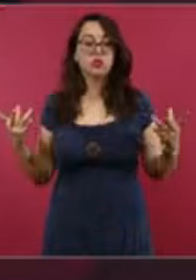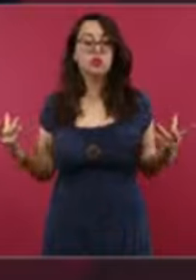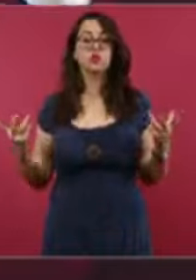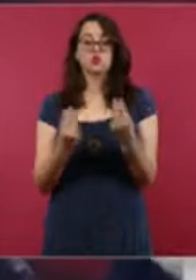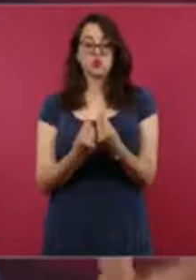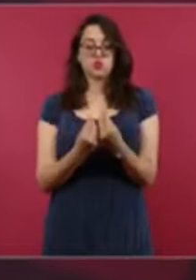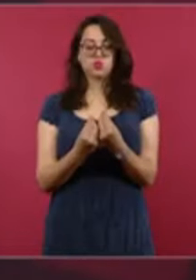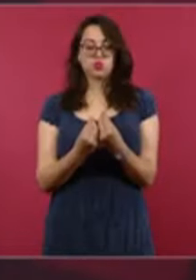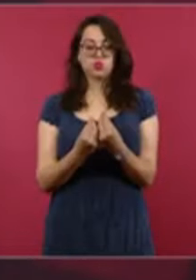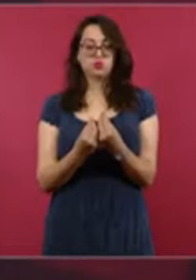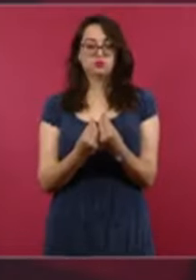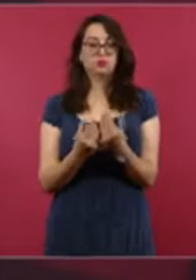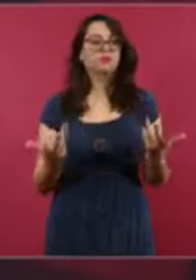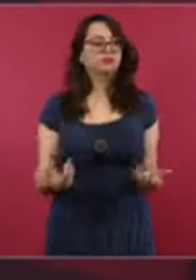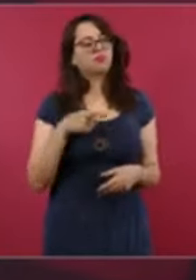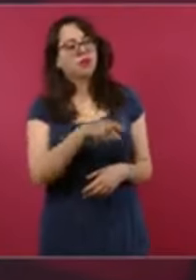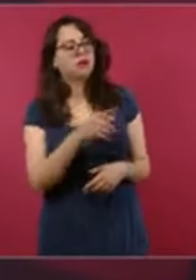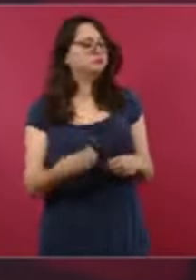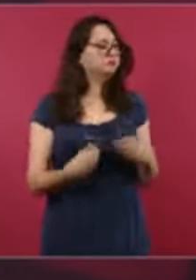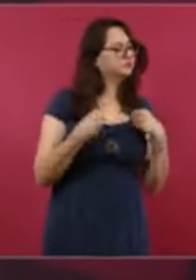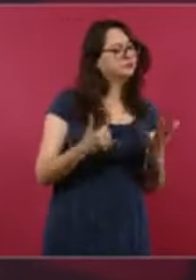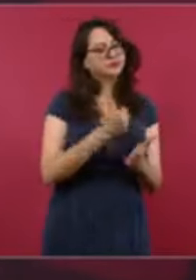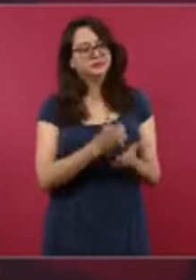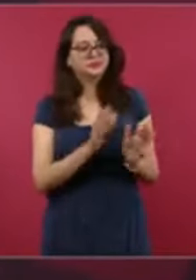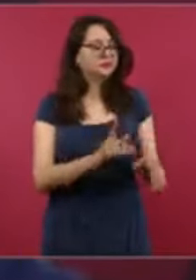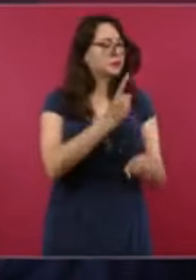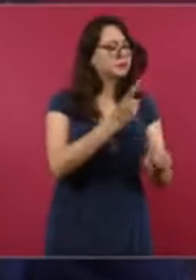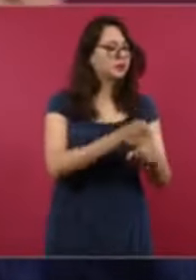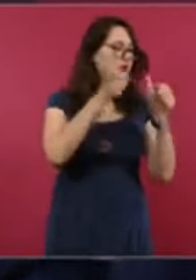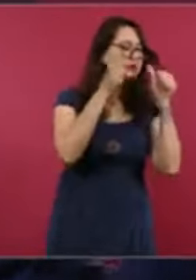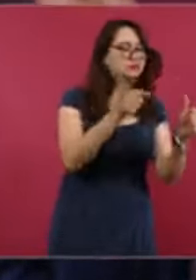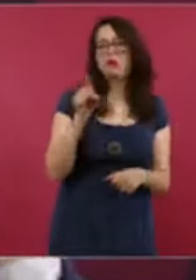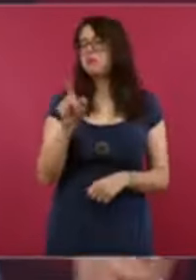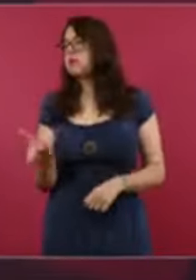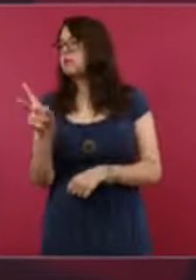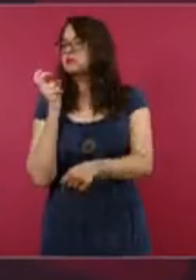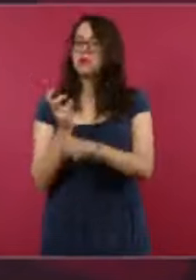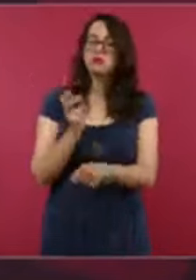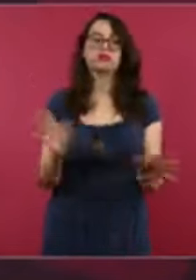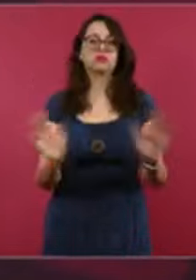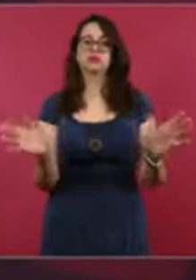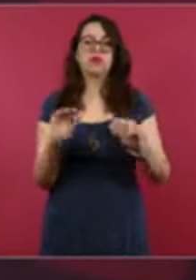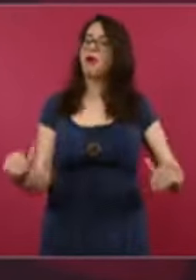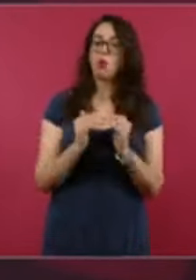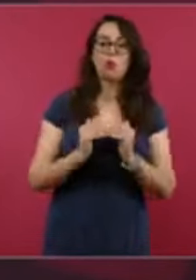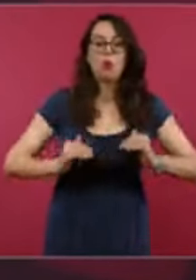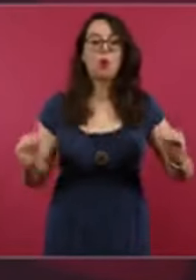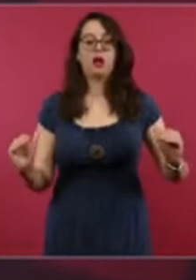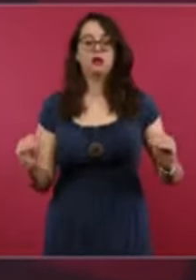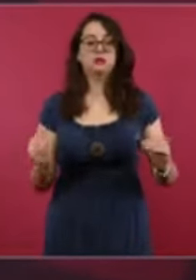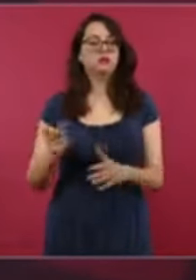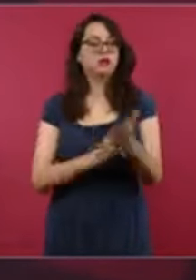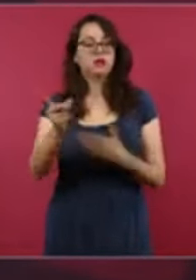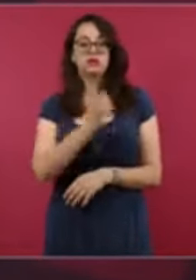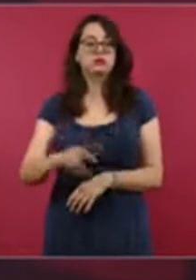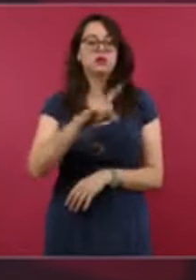porque no hay mexicanos de primera y de segunda. Todos tenemos el mismo derecho a la